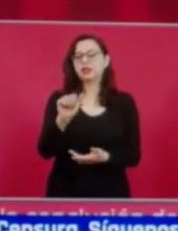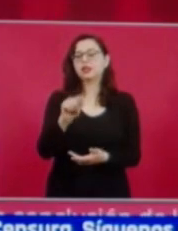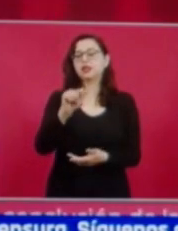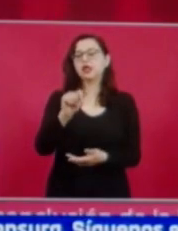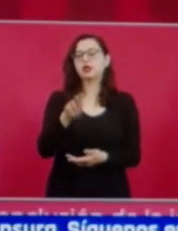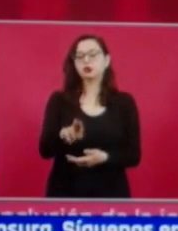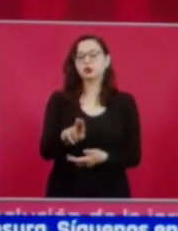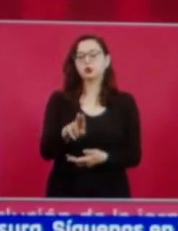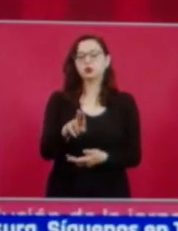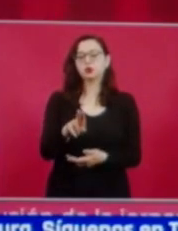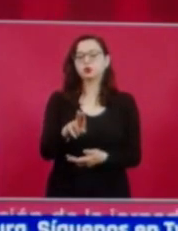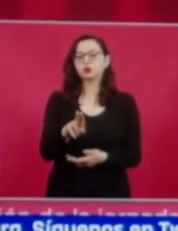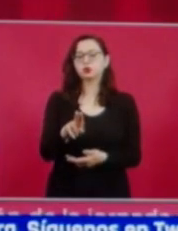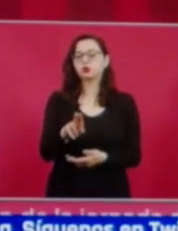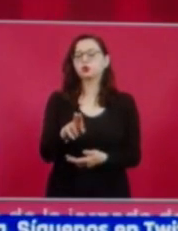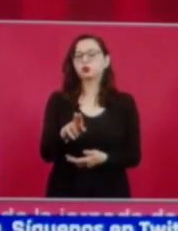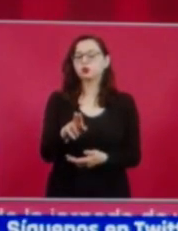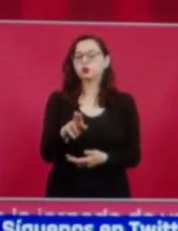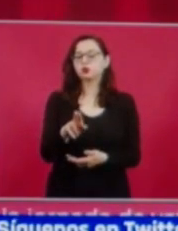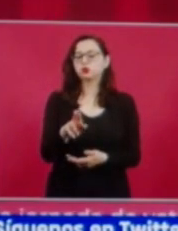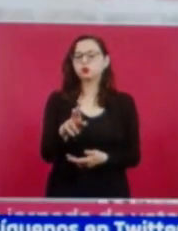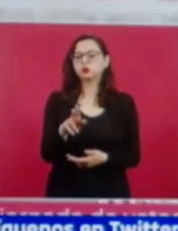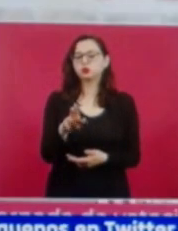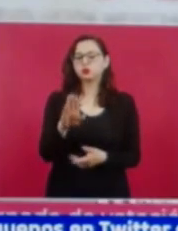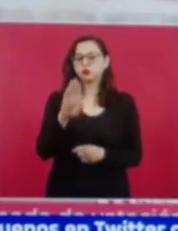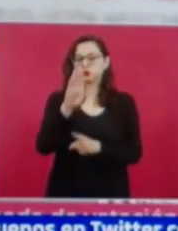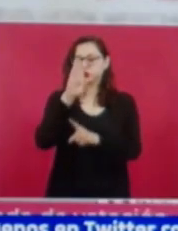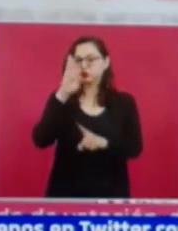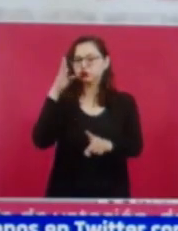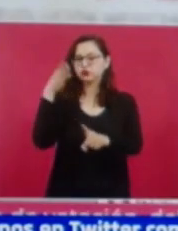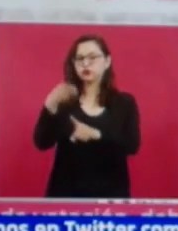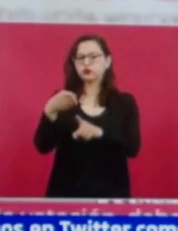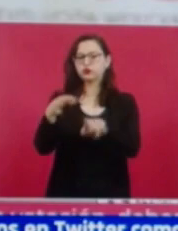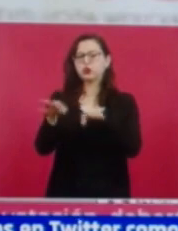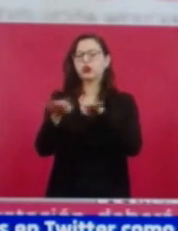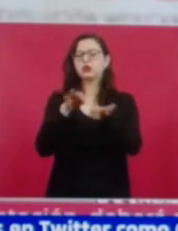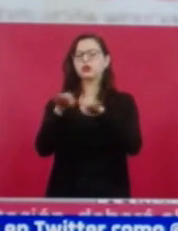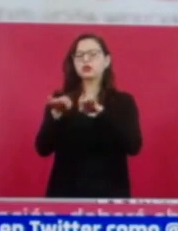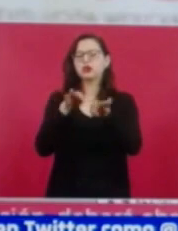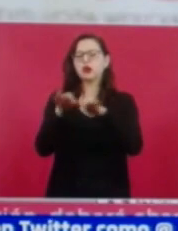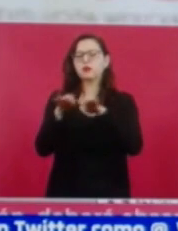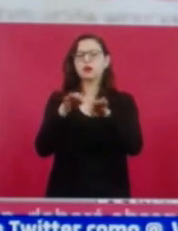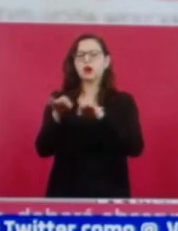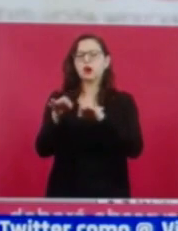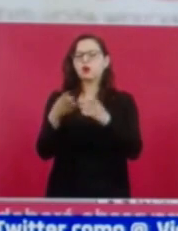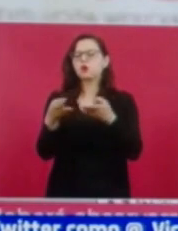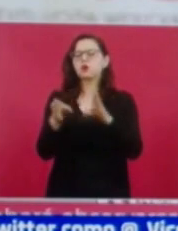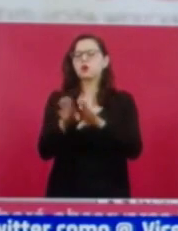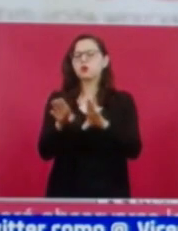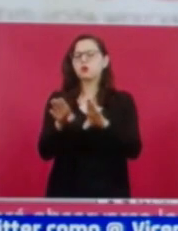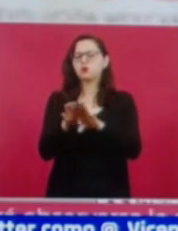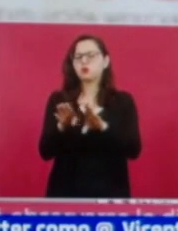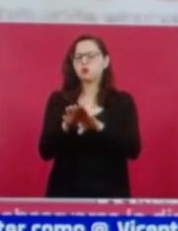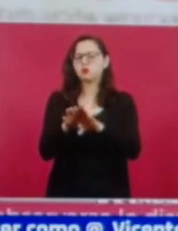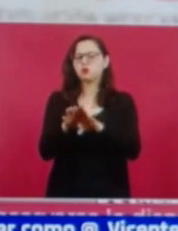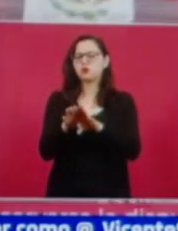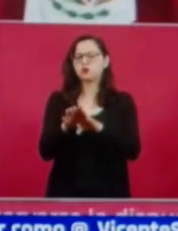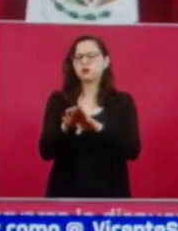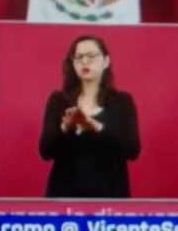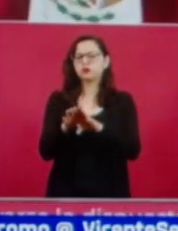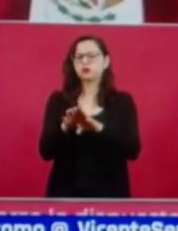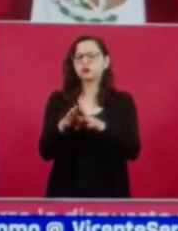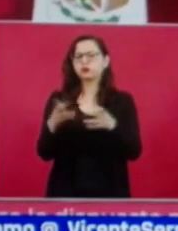tenido que buscar la alternativa a través de las redes sociales en los márgenes discretos de lo que nos